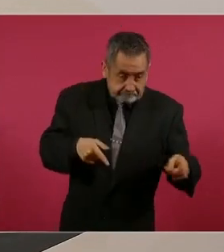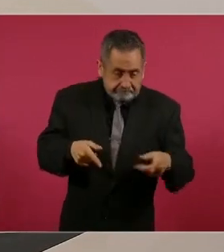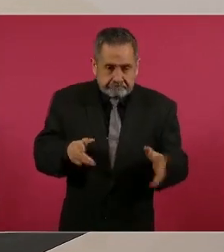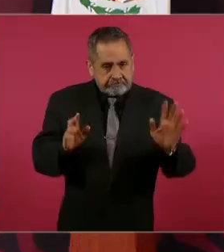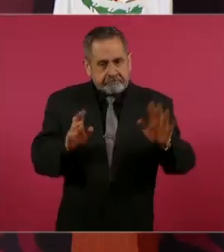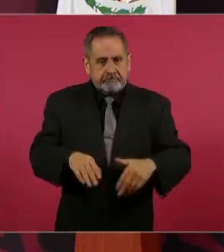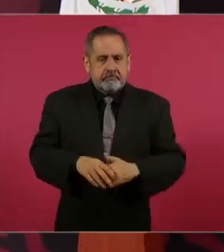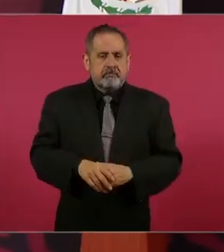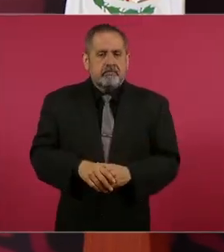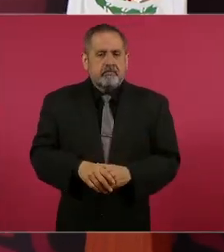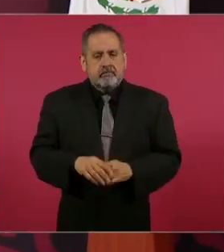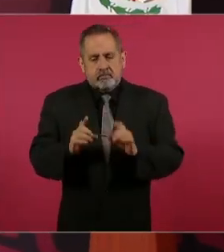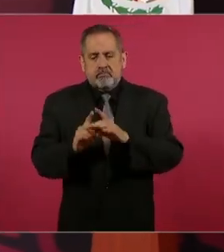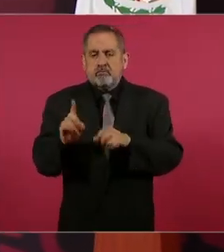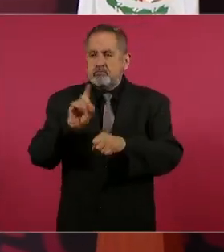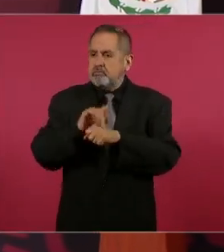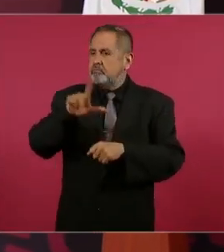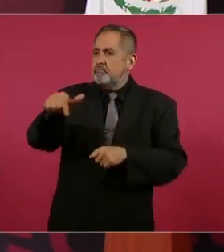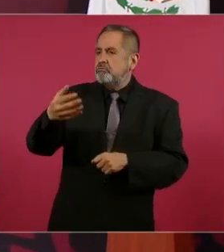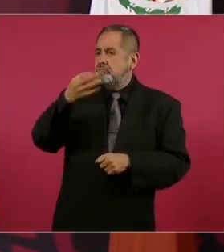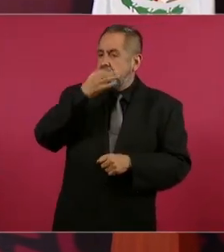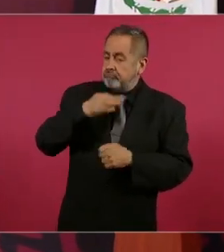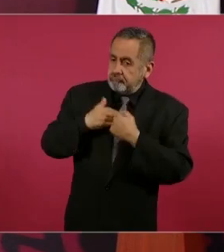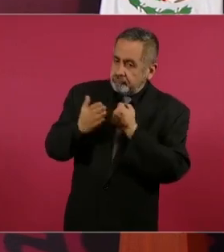ya en una ocasión me informan